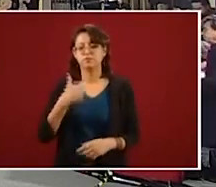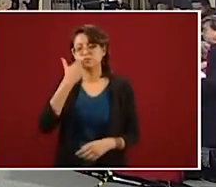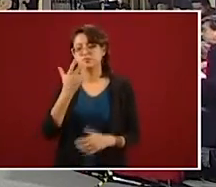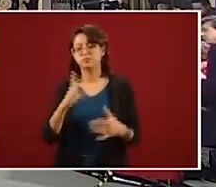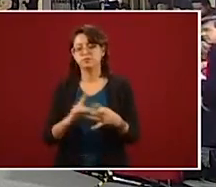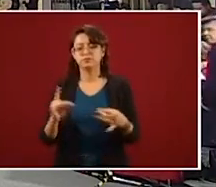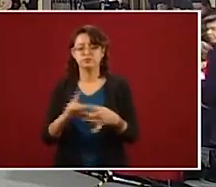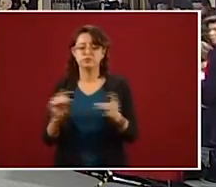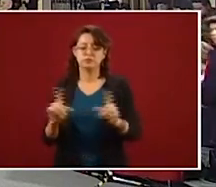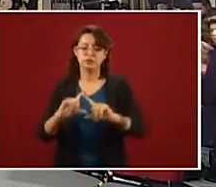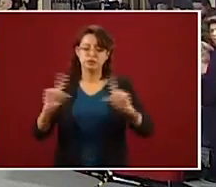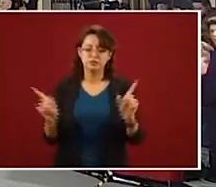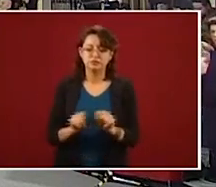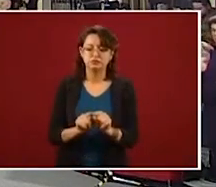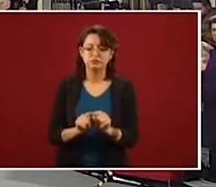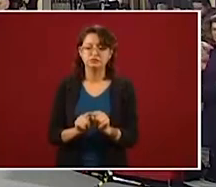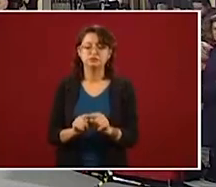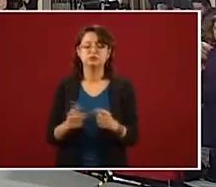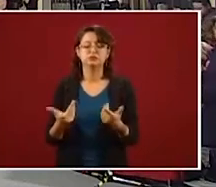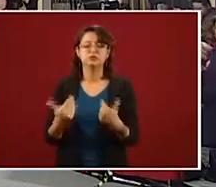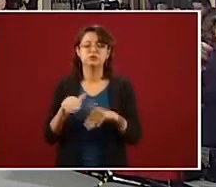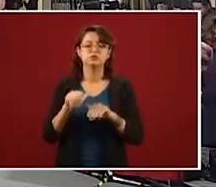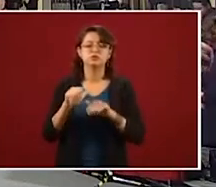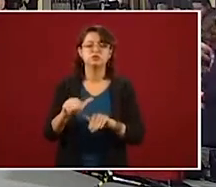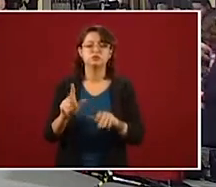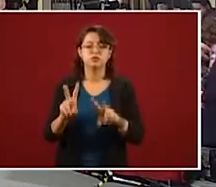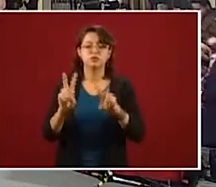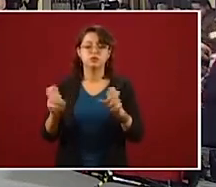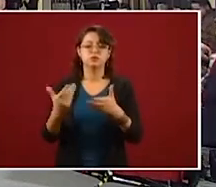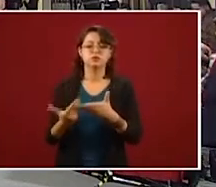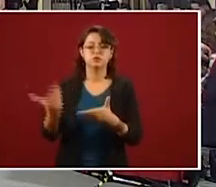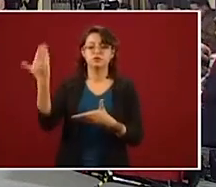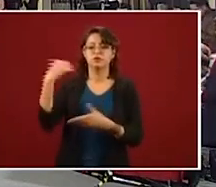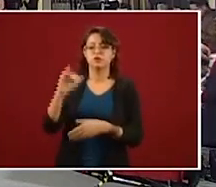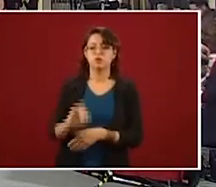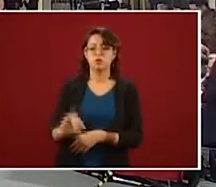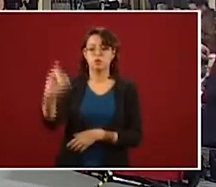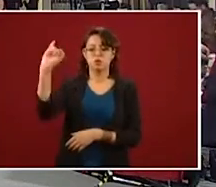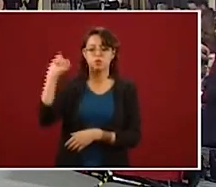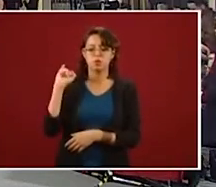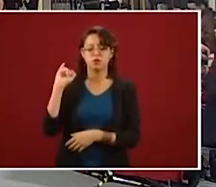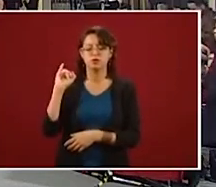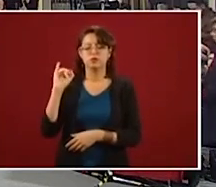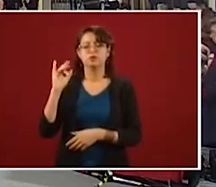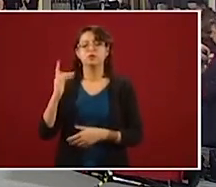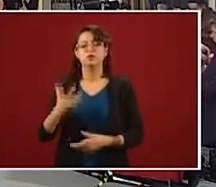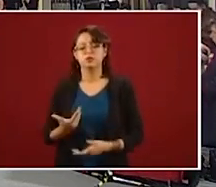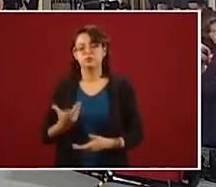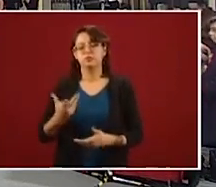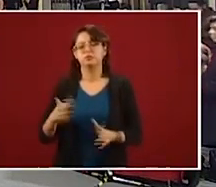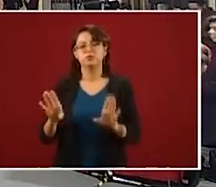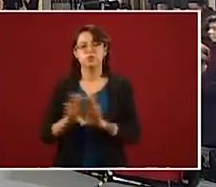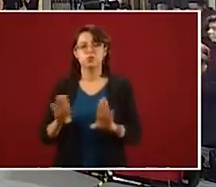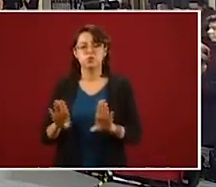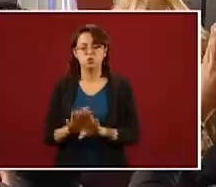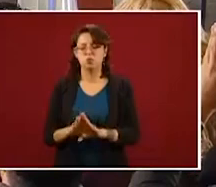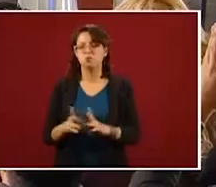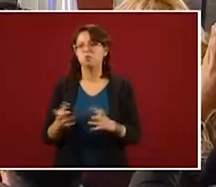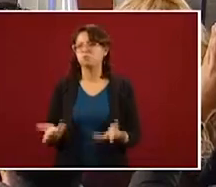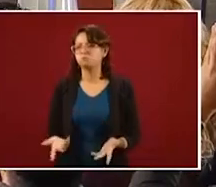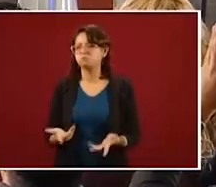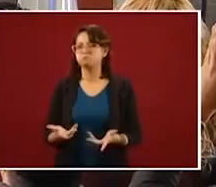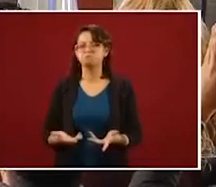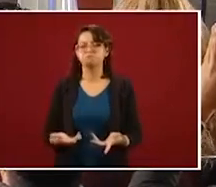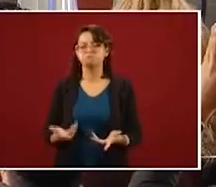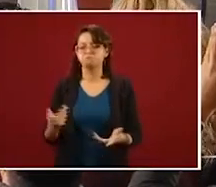lo que se relaciona con lo que ya habíamos explicado el jueves pasado de cómo funcionan estos problemas